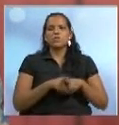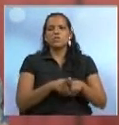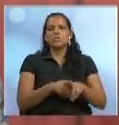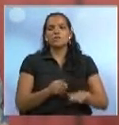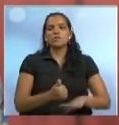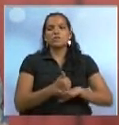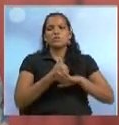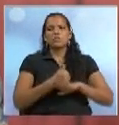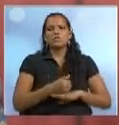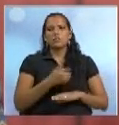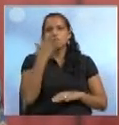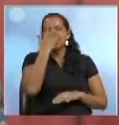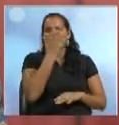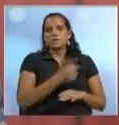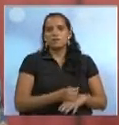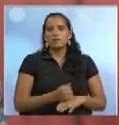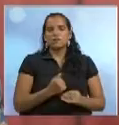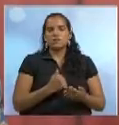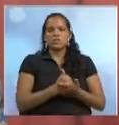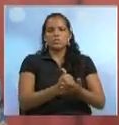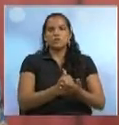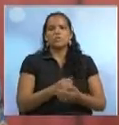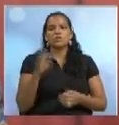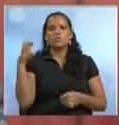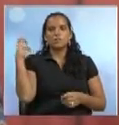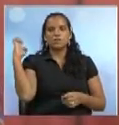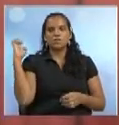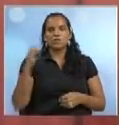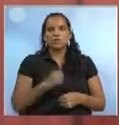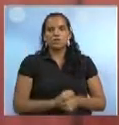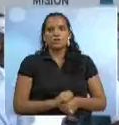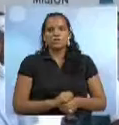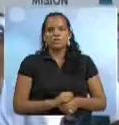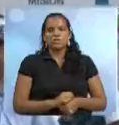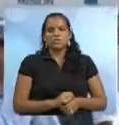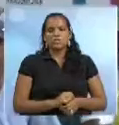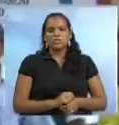la prefecta Esmeraldas para socorrer las emergencias.